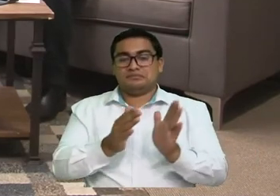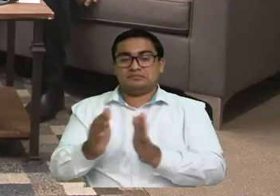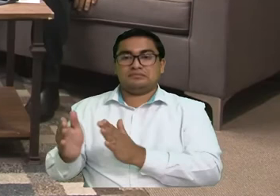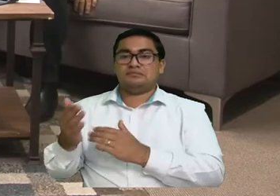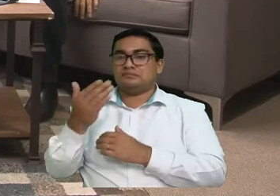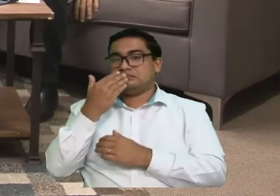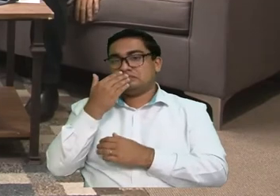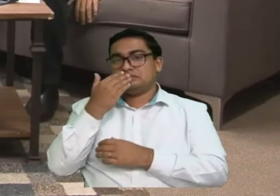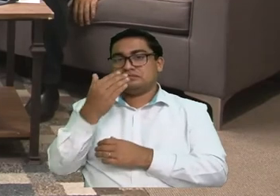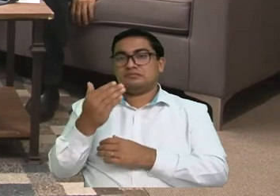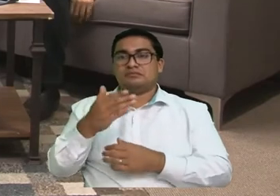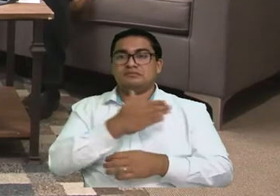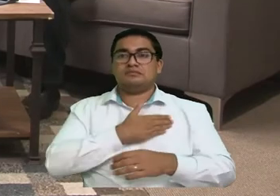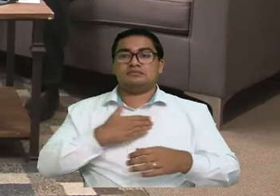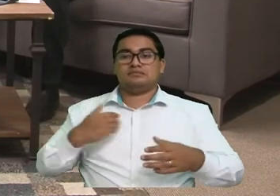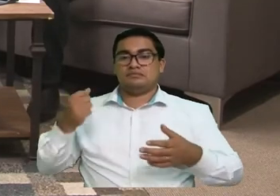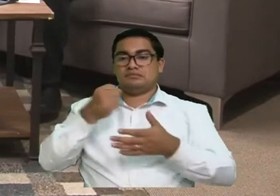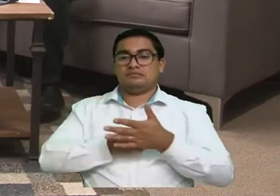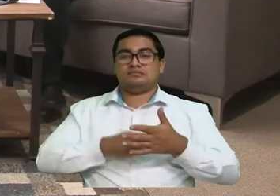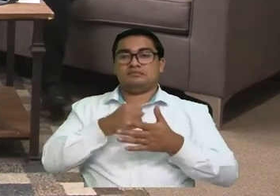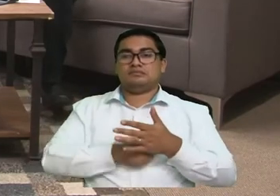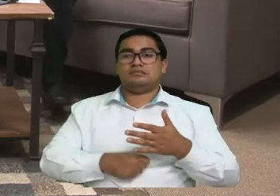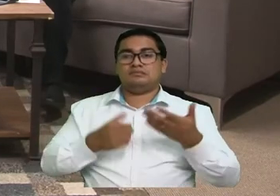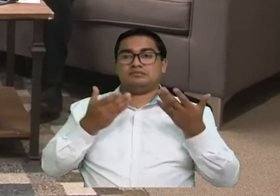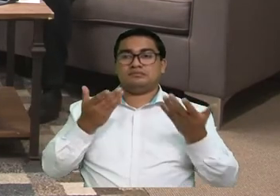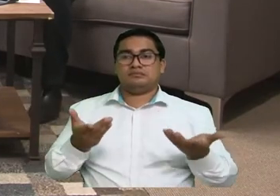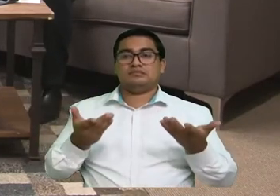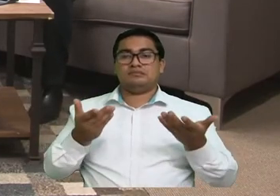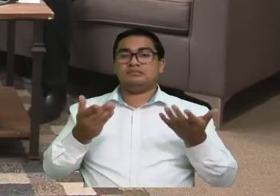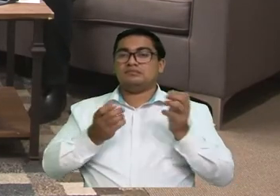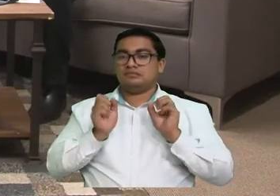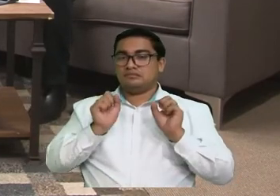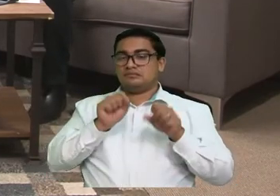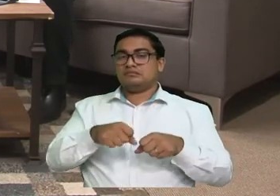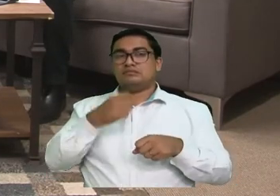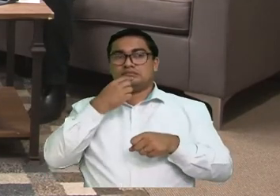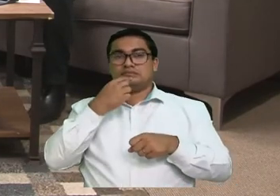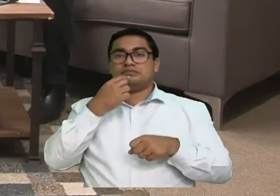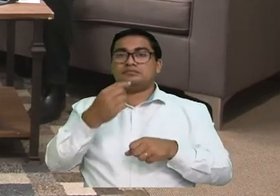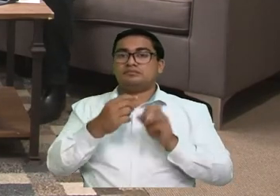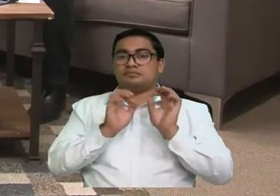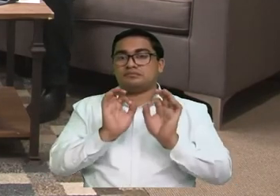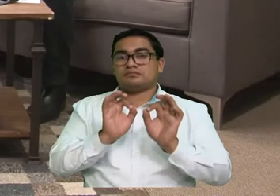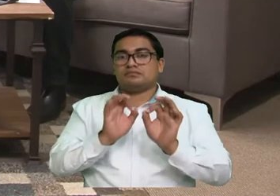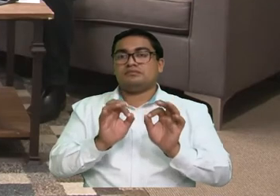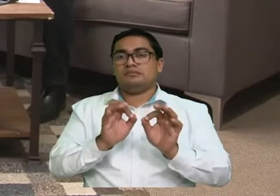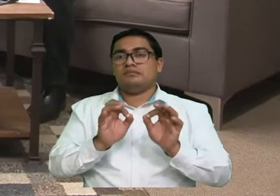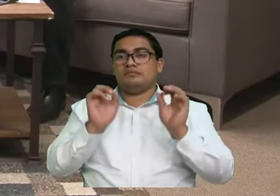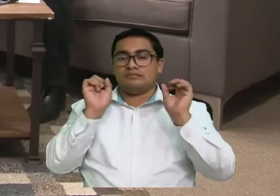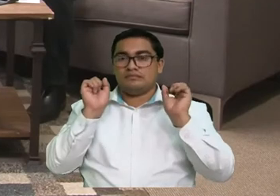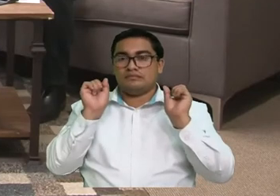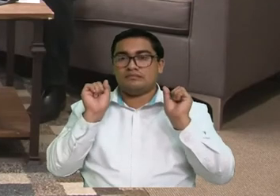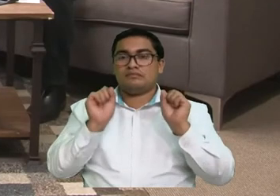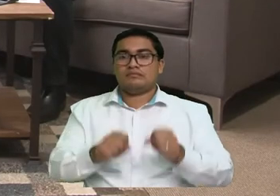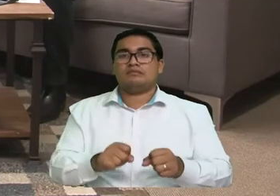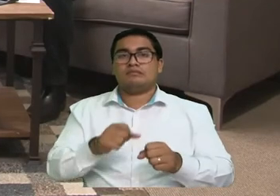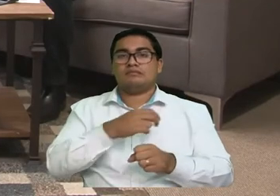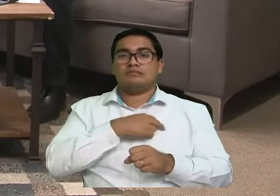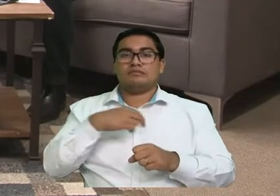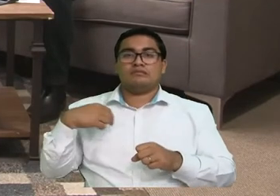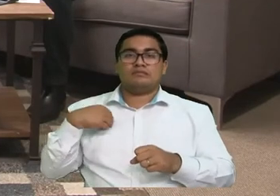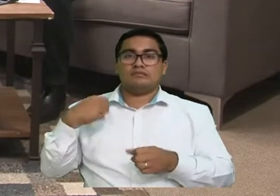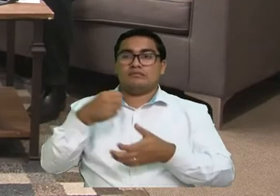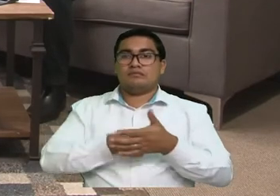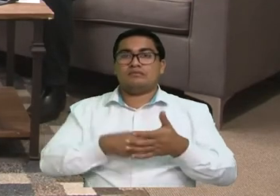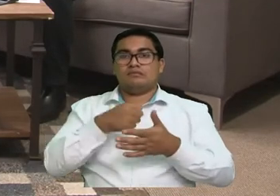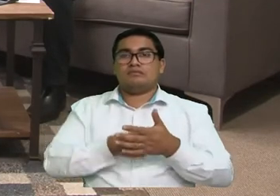estamos haciendo nuestro mejor esfuerzo para que eso ocurra, y que podamos, en este